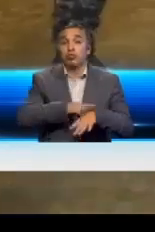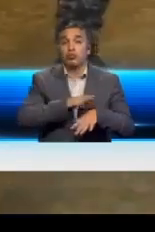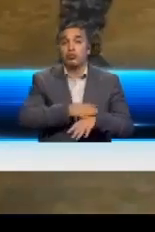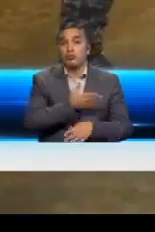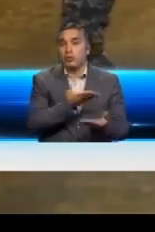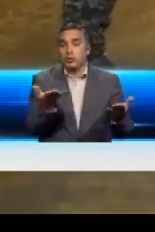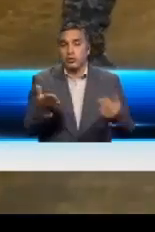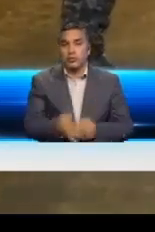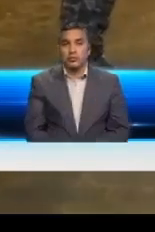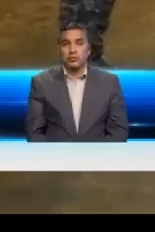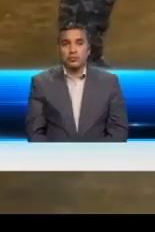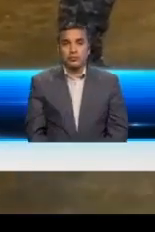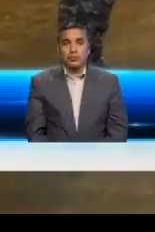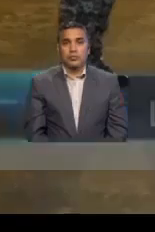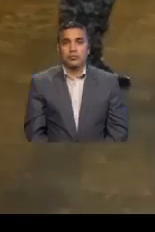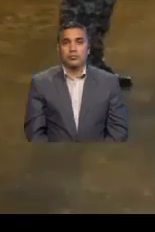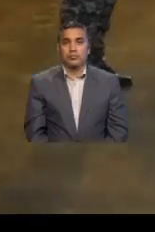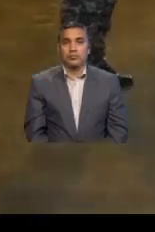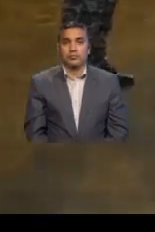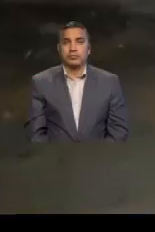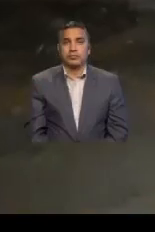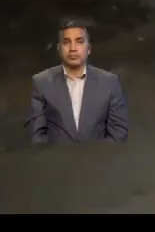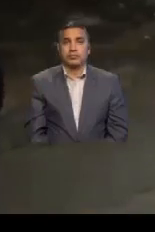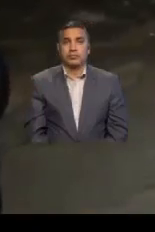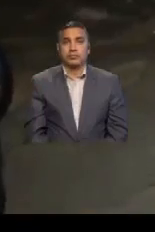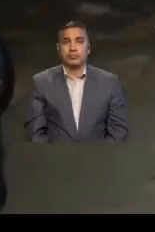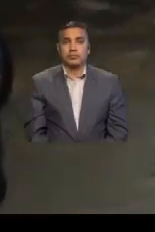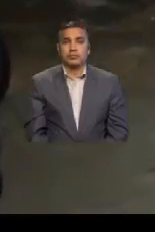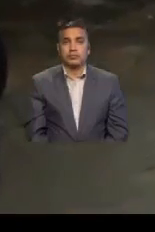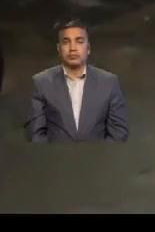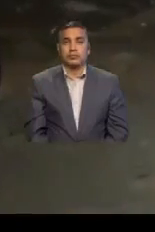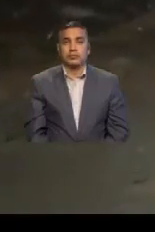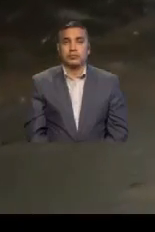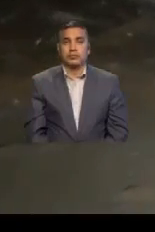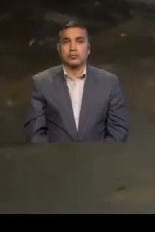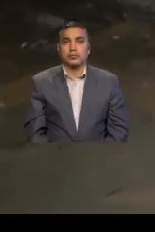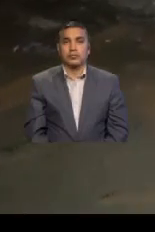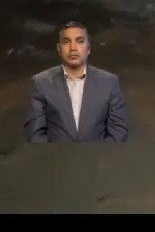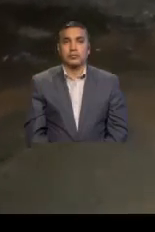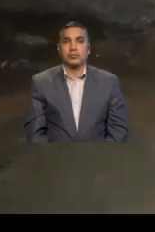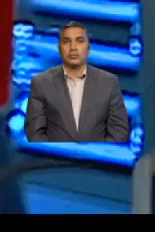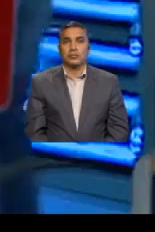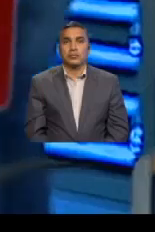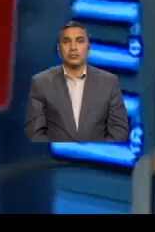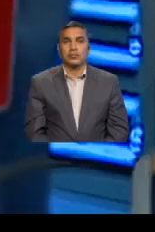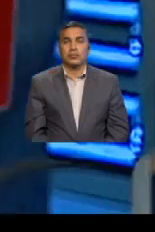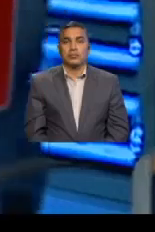responsables. Leonardo Flores, TC Televisión.